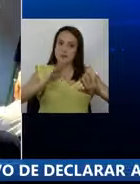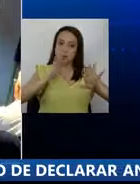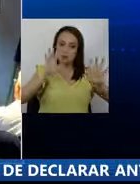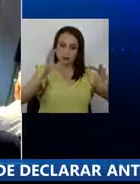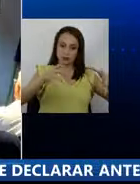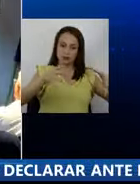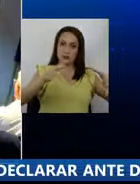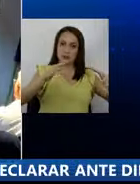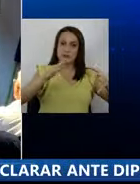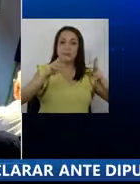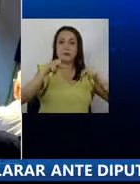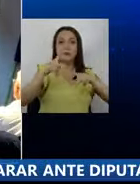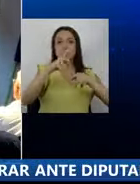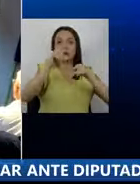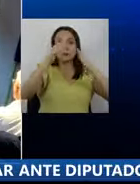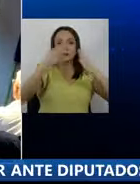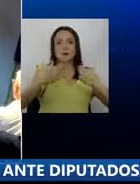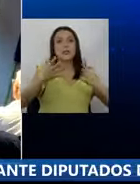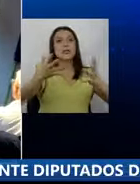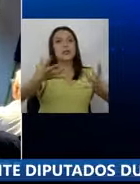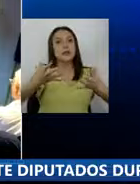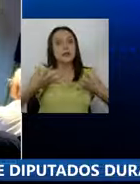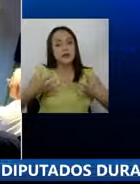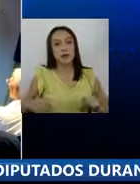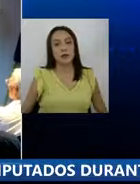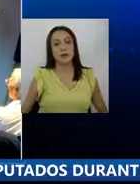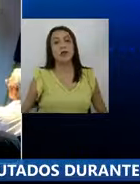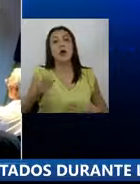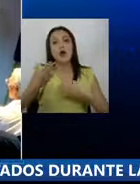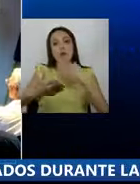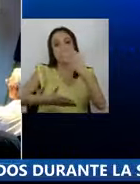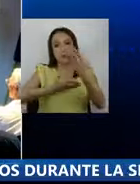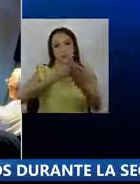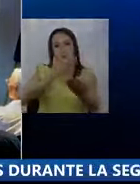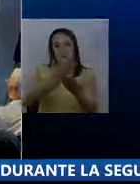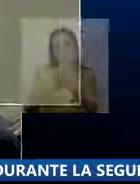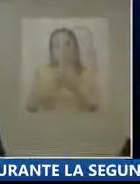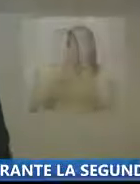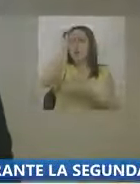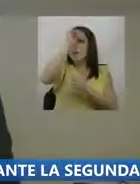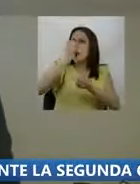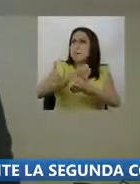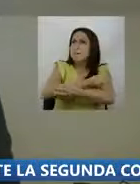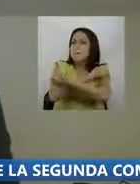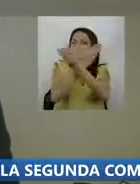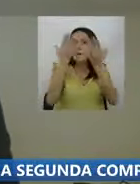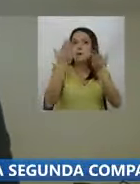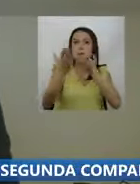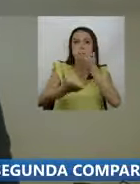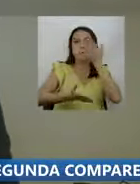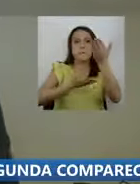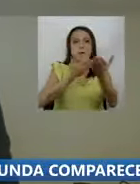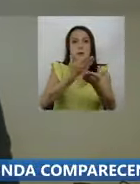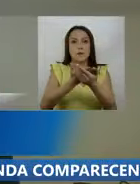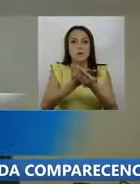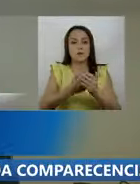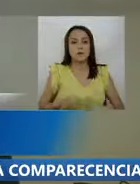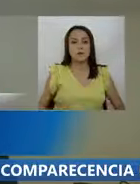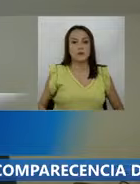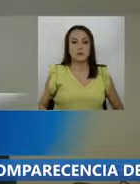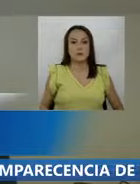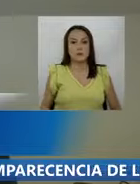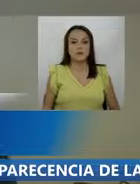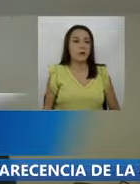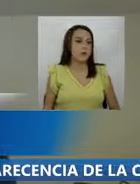ciudadanos costarricenses que pretenden ofrecer a la opinión pública unas propuestas y someterlas a su opinión, ¿no?